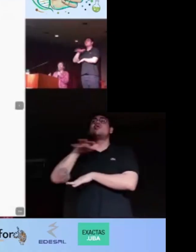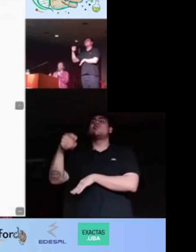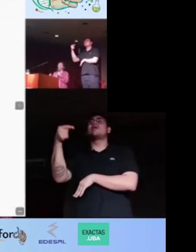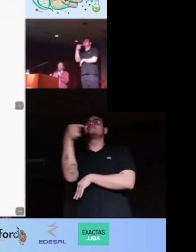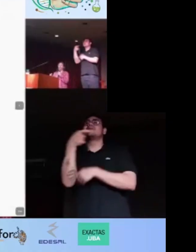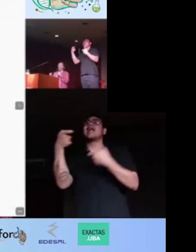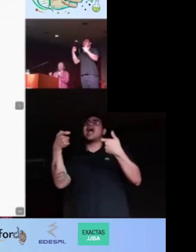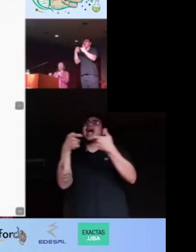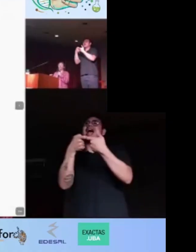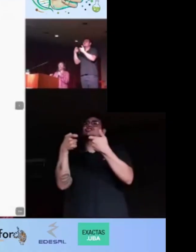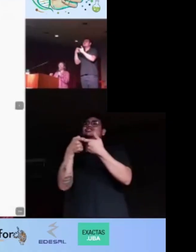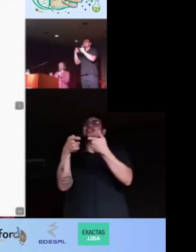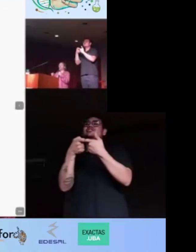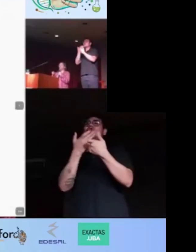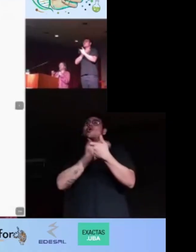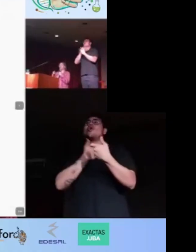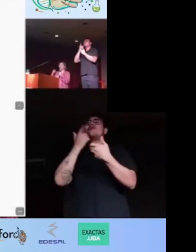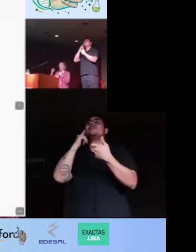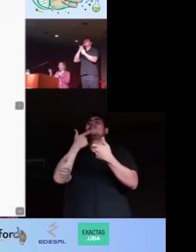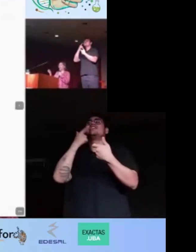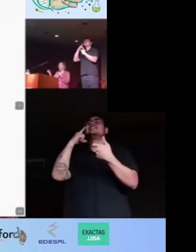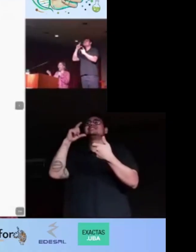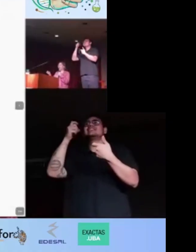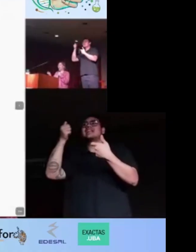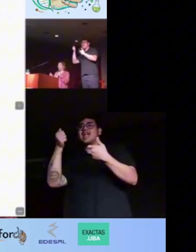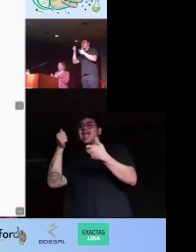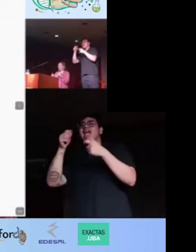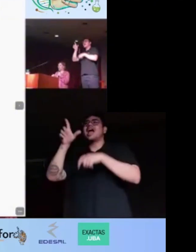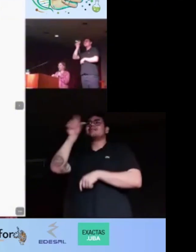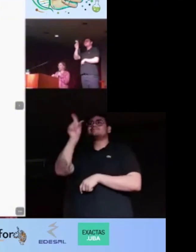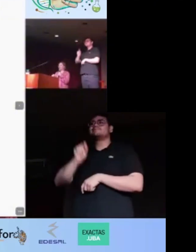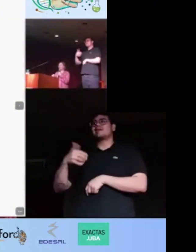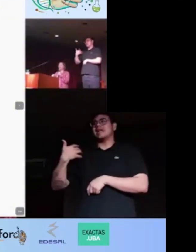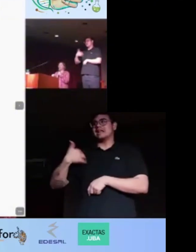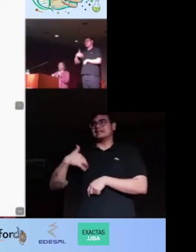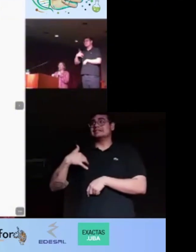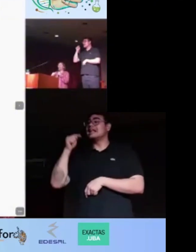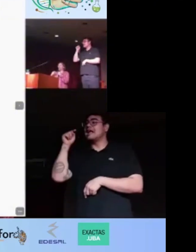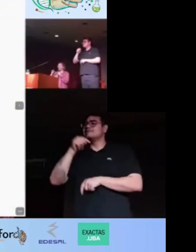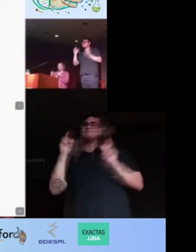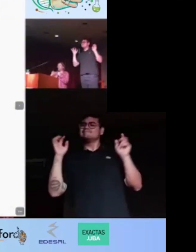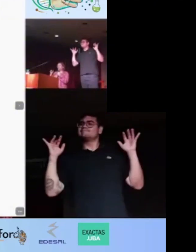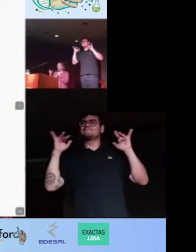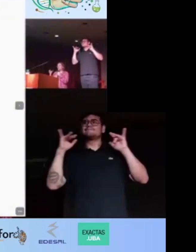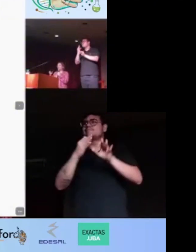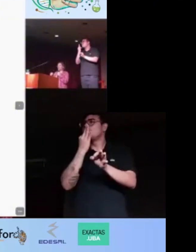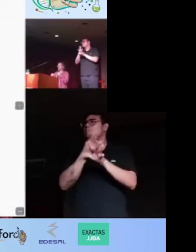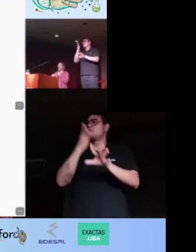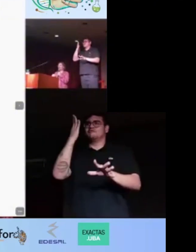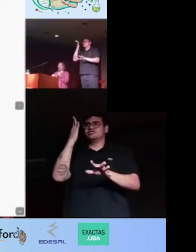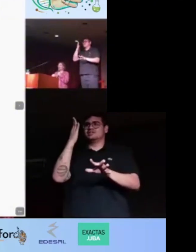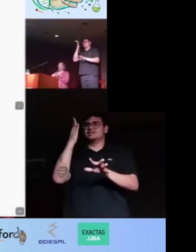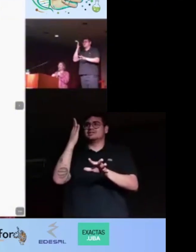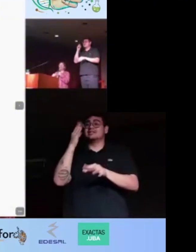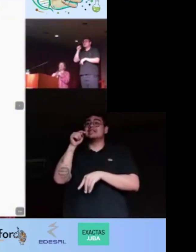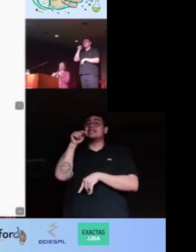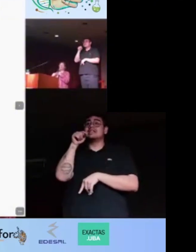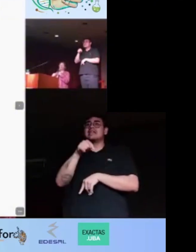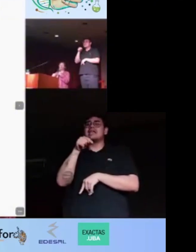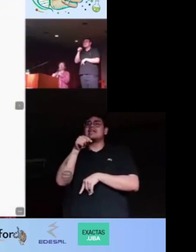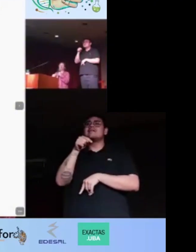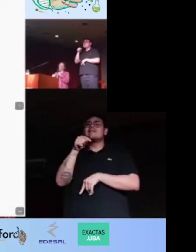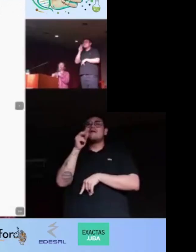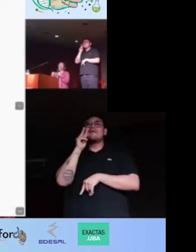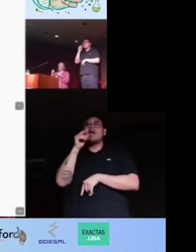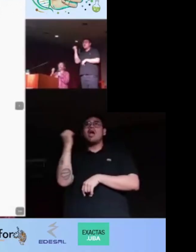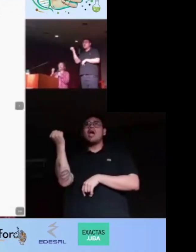Argentina, que es donde están todos los físicos del país. Y la consideraron tan importante que nos la pidieron que la hiciéramos